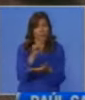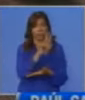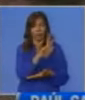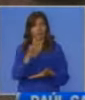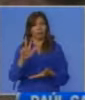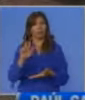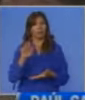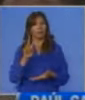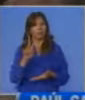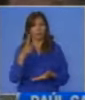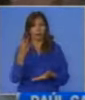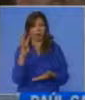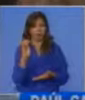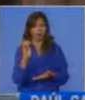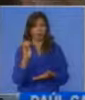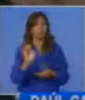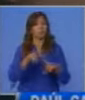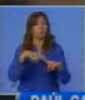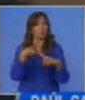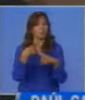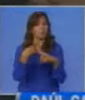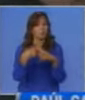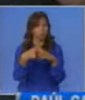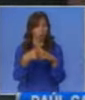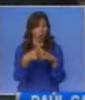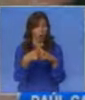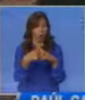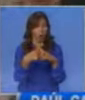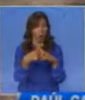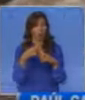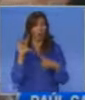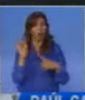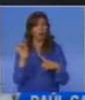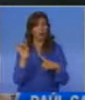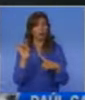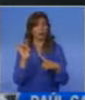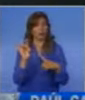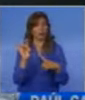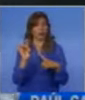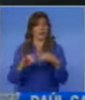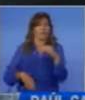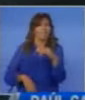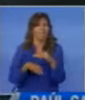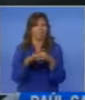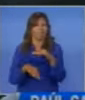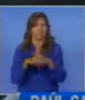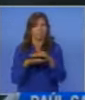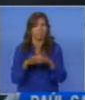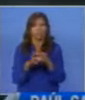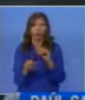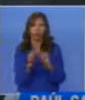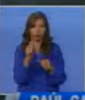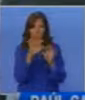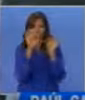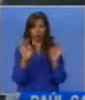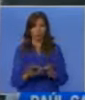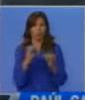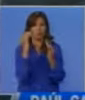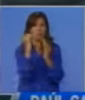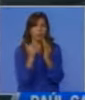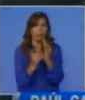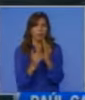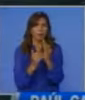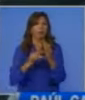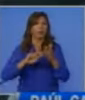33.414 si multiplicamos el número de formularios válidos por 8, que sería el máximo que podría tener cada uno de los formularios.